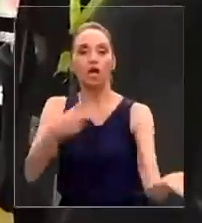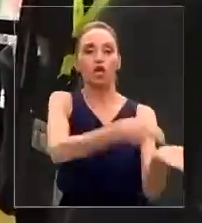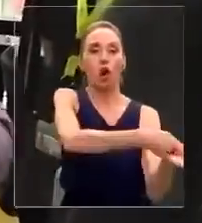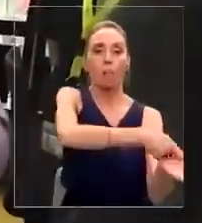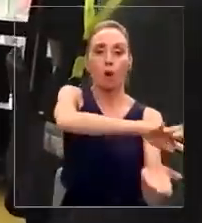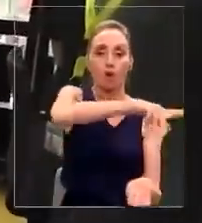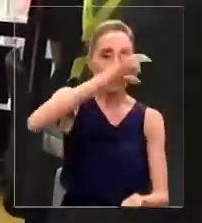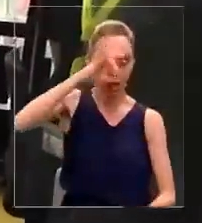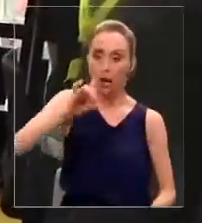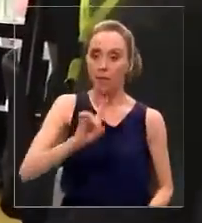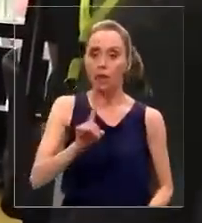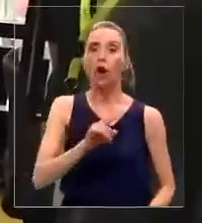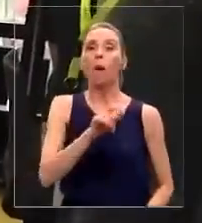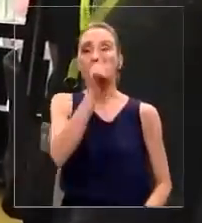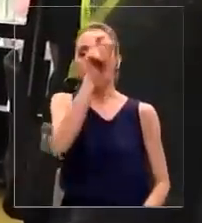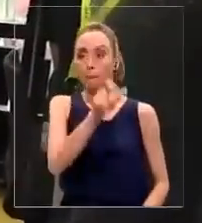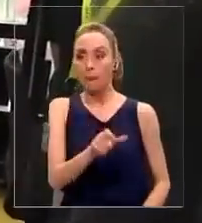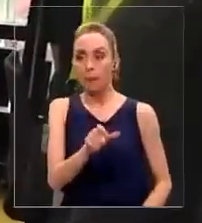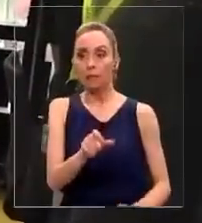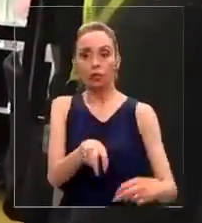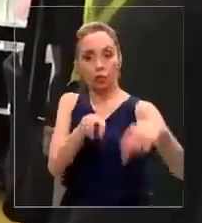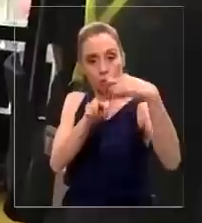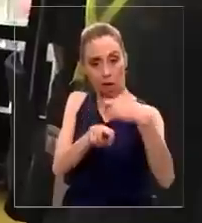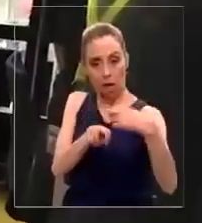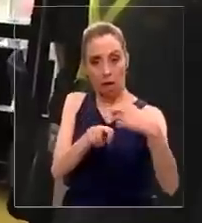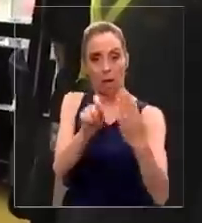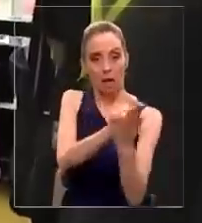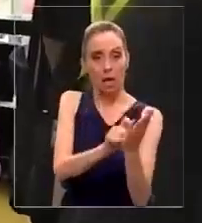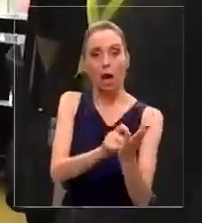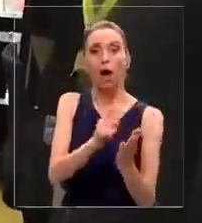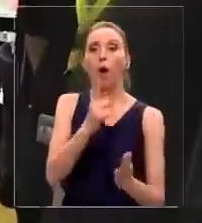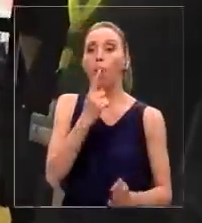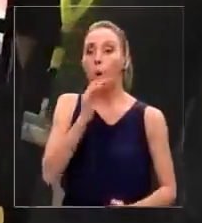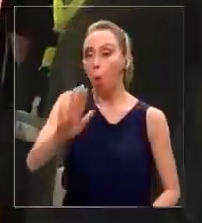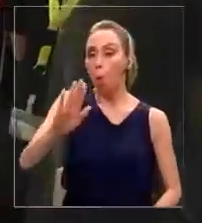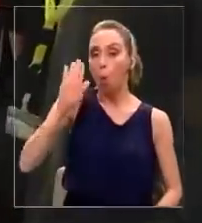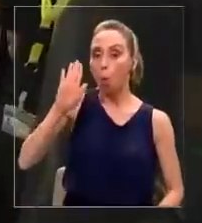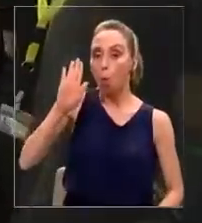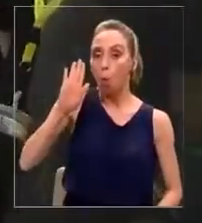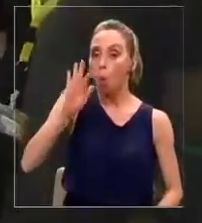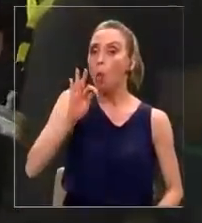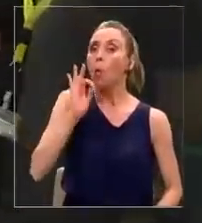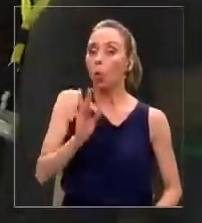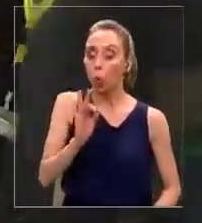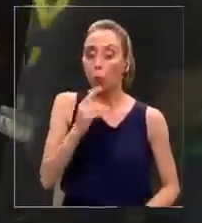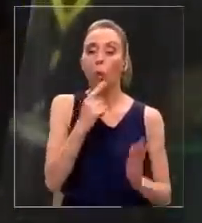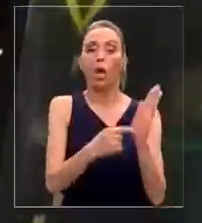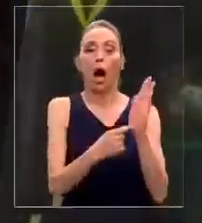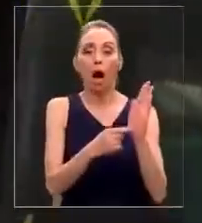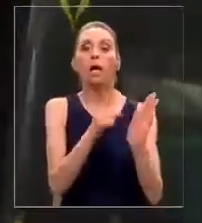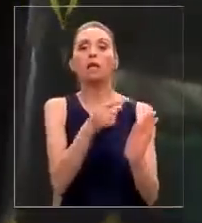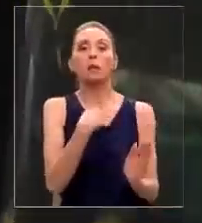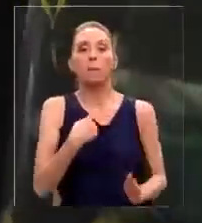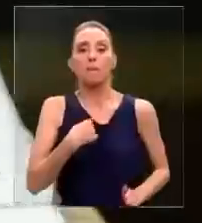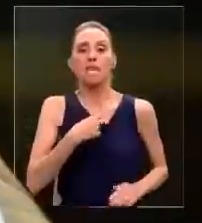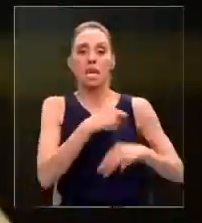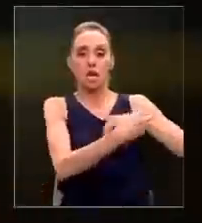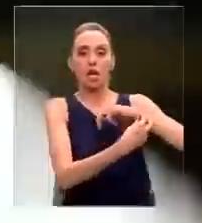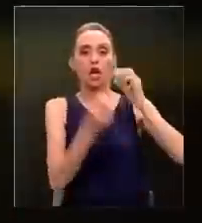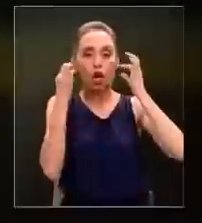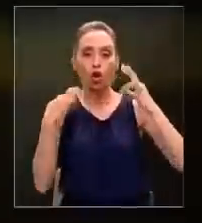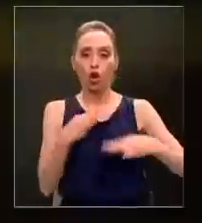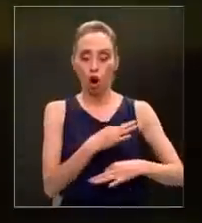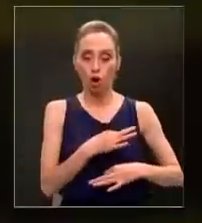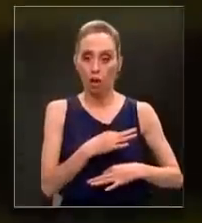algo robado, porque la persona que se sienta declara y jura que esa joya le pertenece. Entonces, eso limita o elimina la responsabilidad nuestra en ese caso.